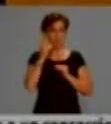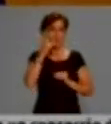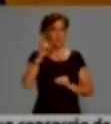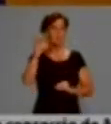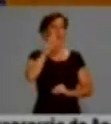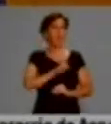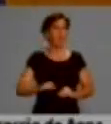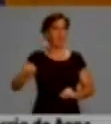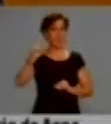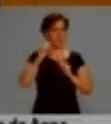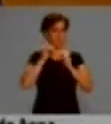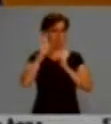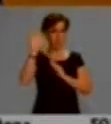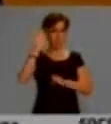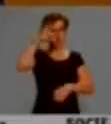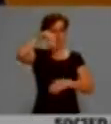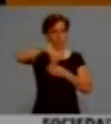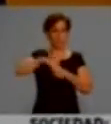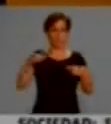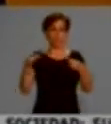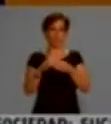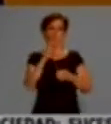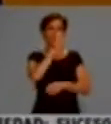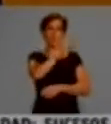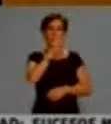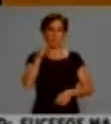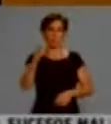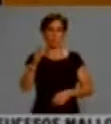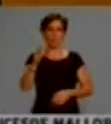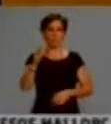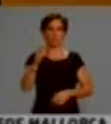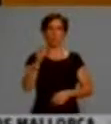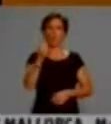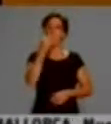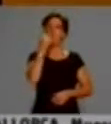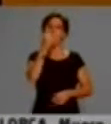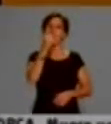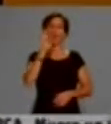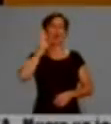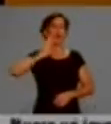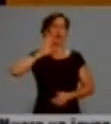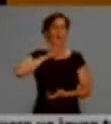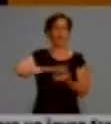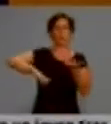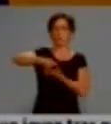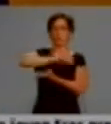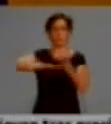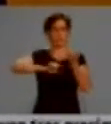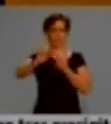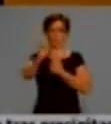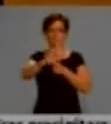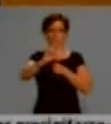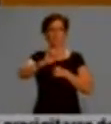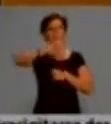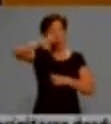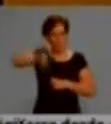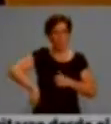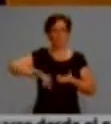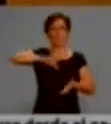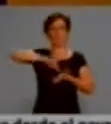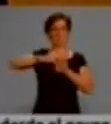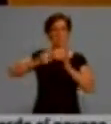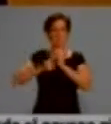Durante más de 20 años, en el Partido Popular ha existido no una trama, no, un auténtico sistema de financiación